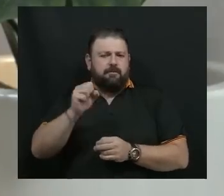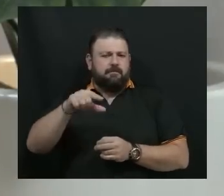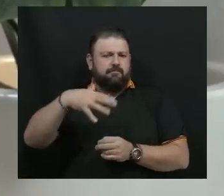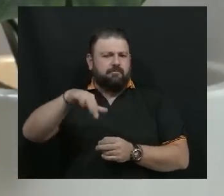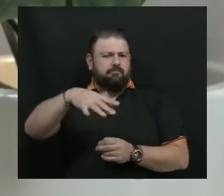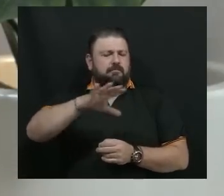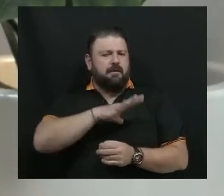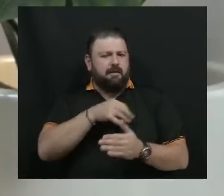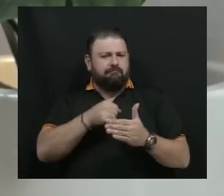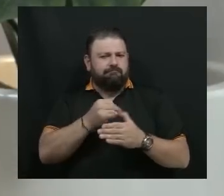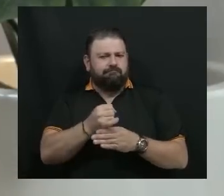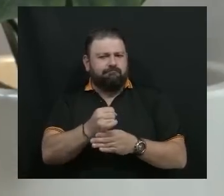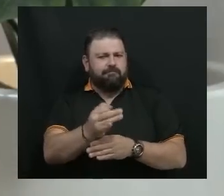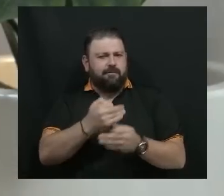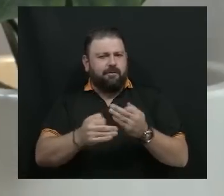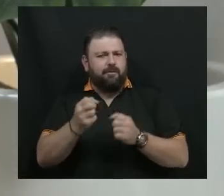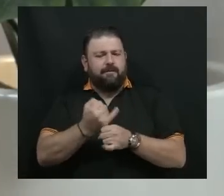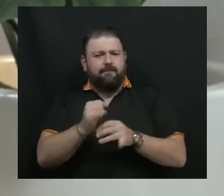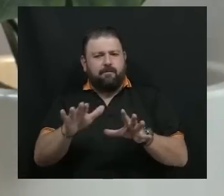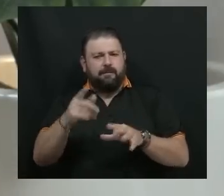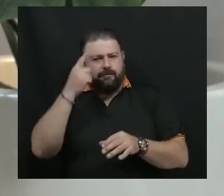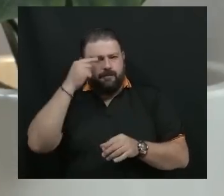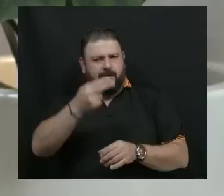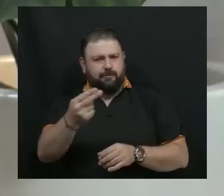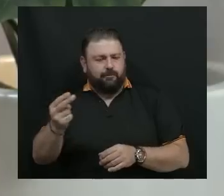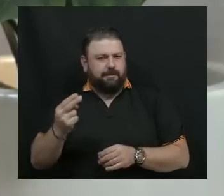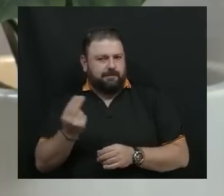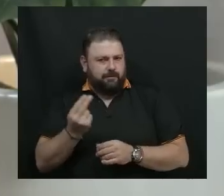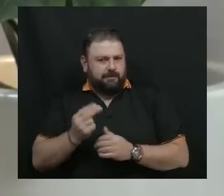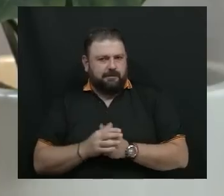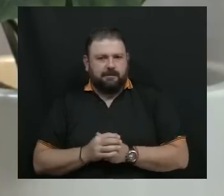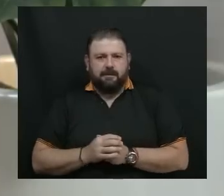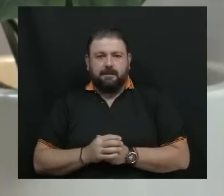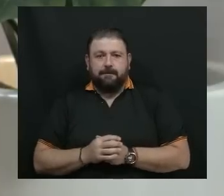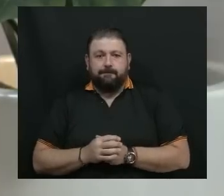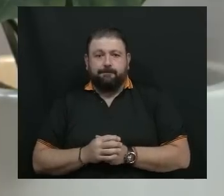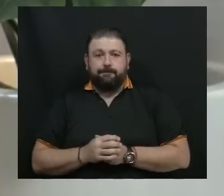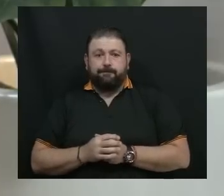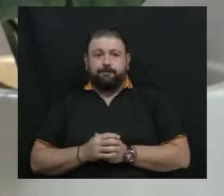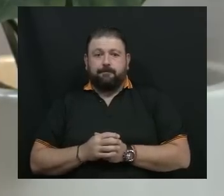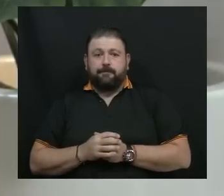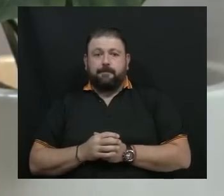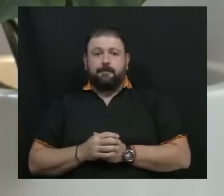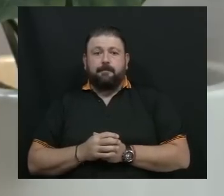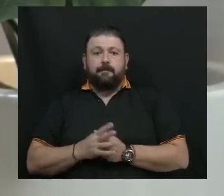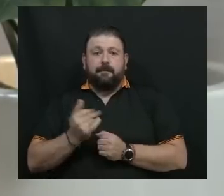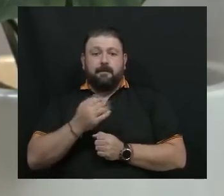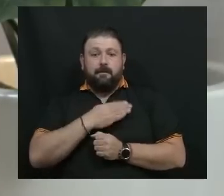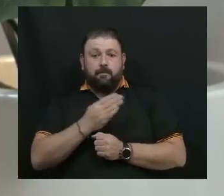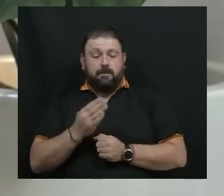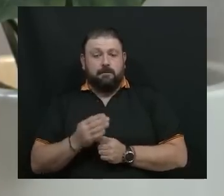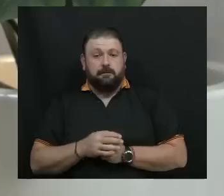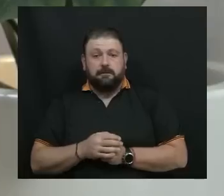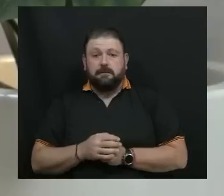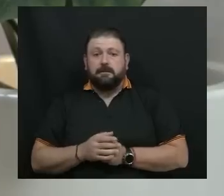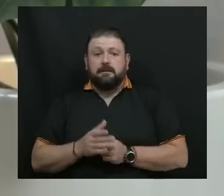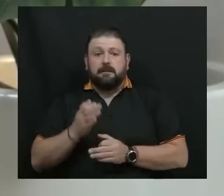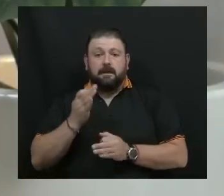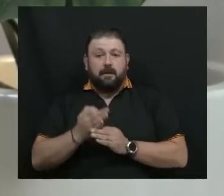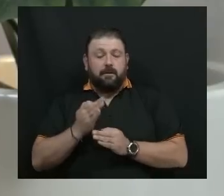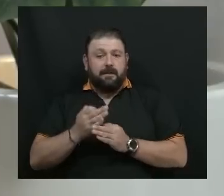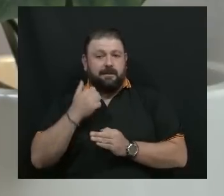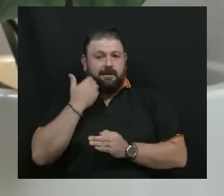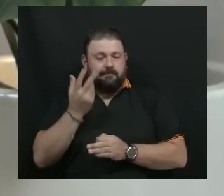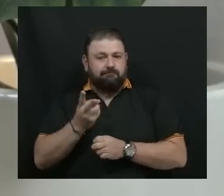a checar las veces que ustedes gusten y que sea necesario. Y bueno, pues sin más preámbulos, también les